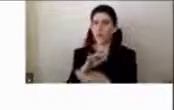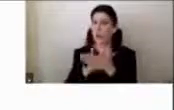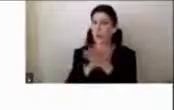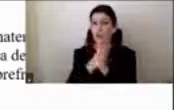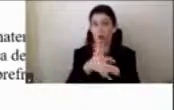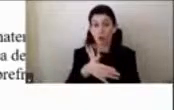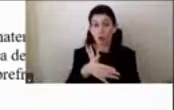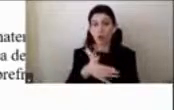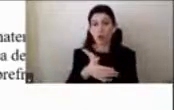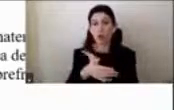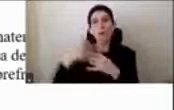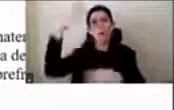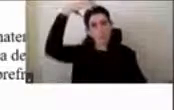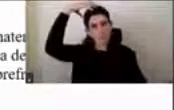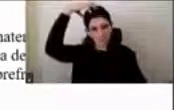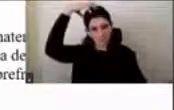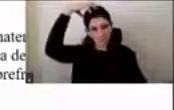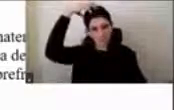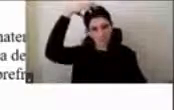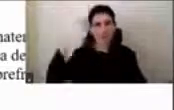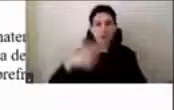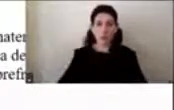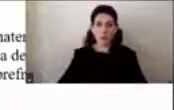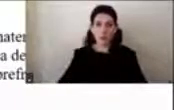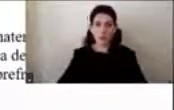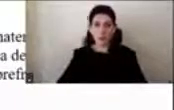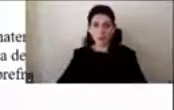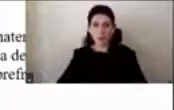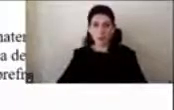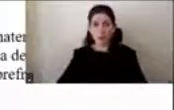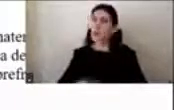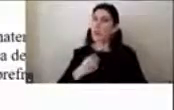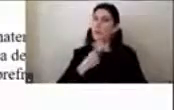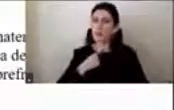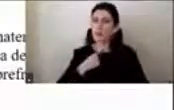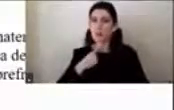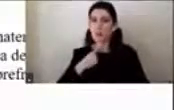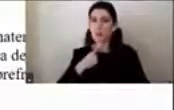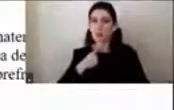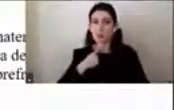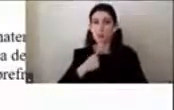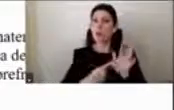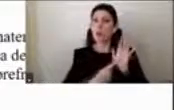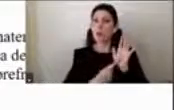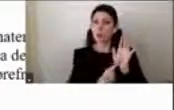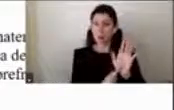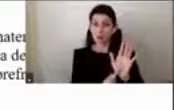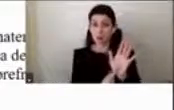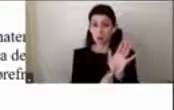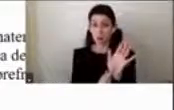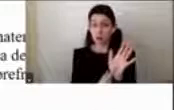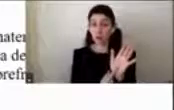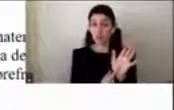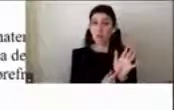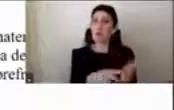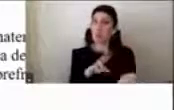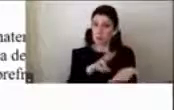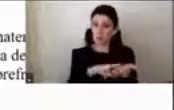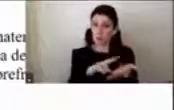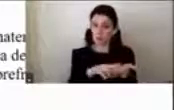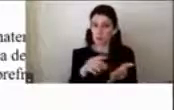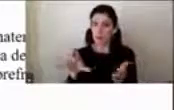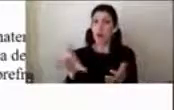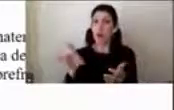primates. Entonces, interesantemente, los resultados que ellos muestran es que efectivamente encuentran